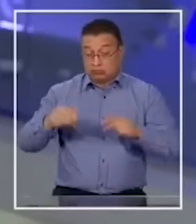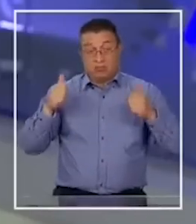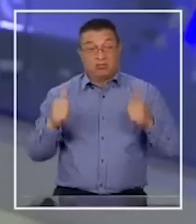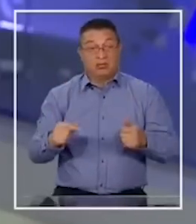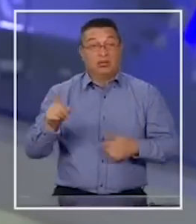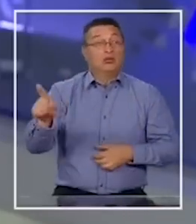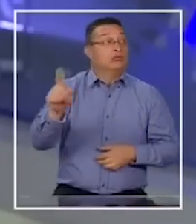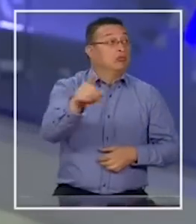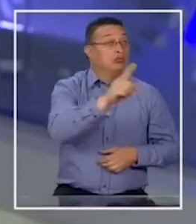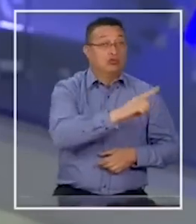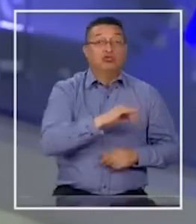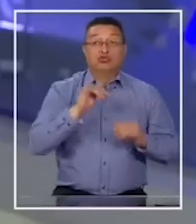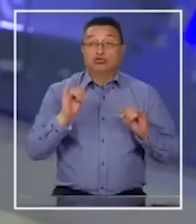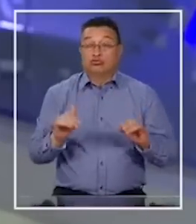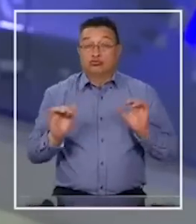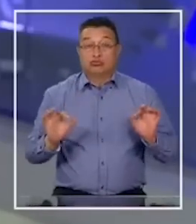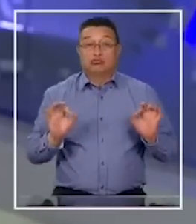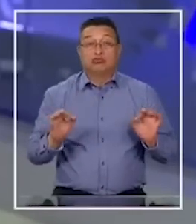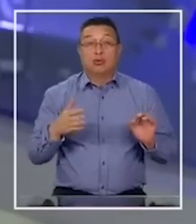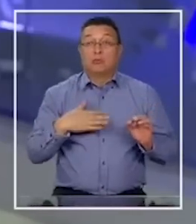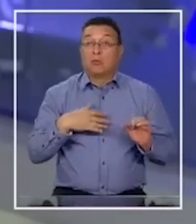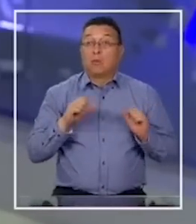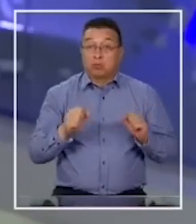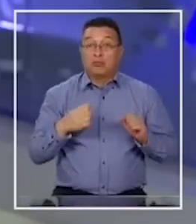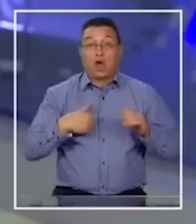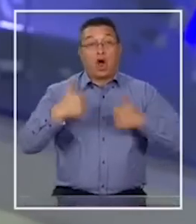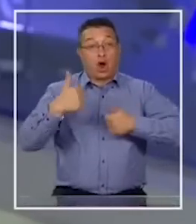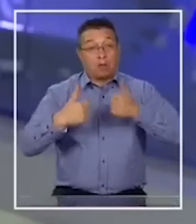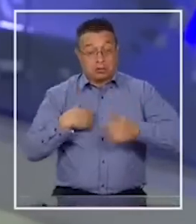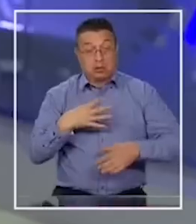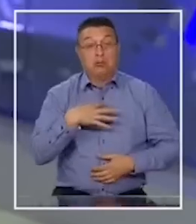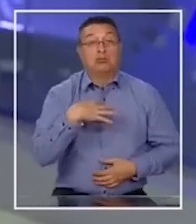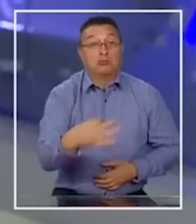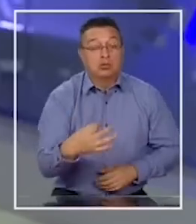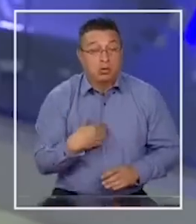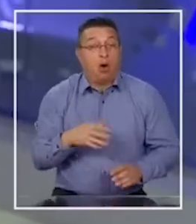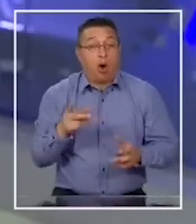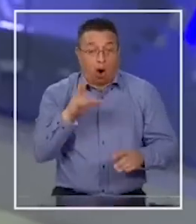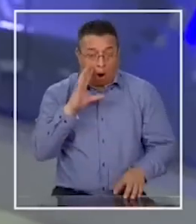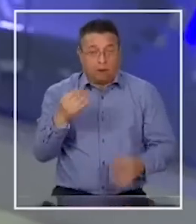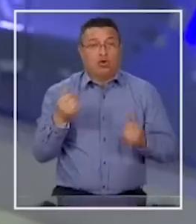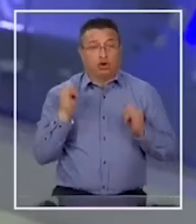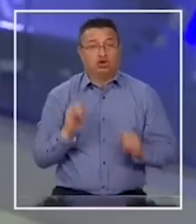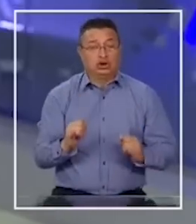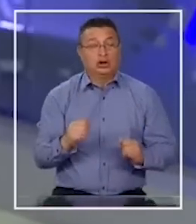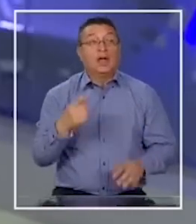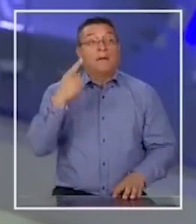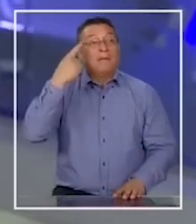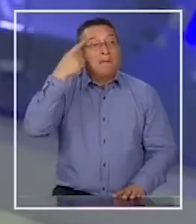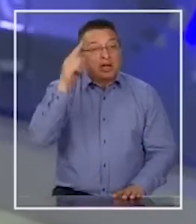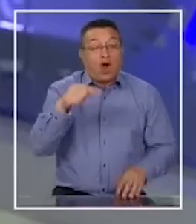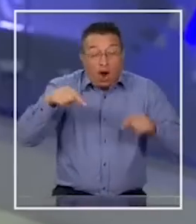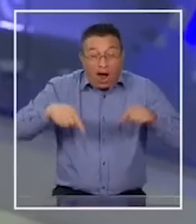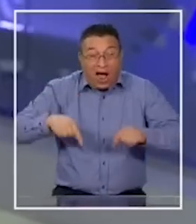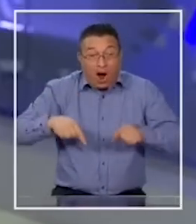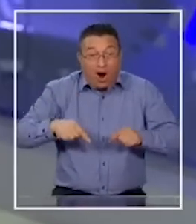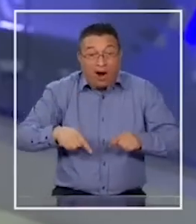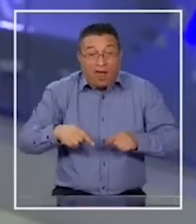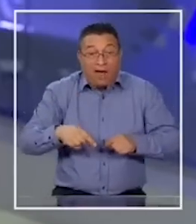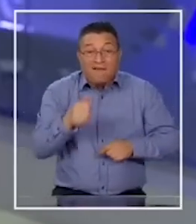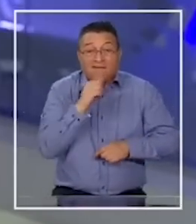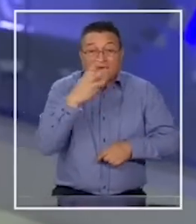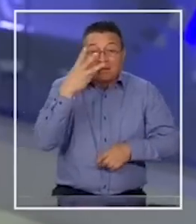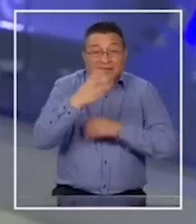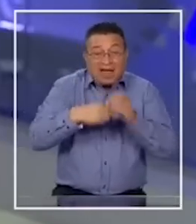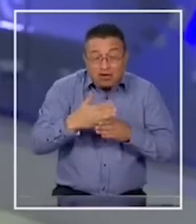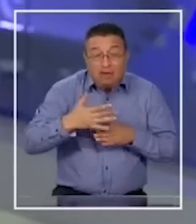el país está la situación que amerita una competencia de su naturaleza Por supuesto que sí pero desde muy mal gusto hoy día estar